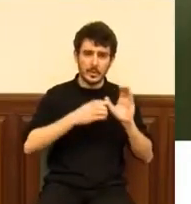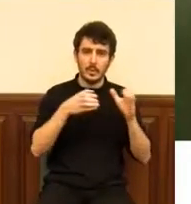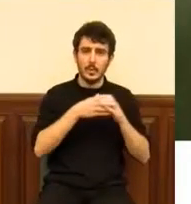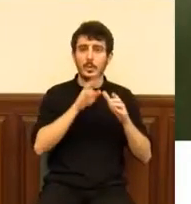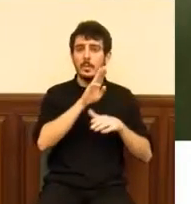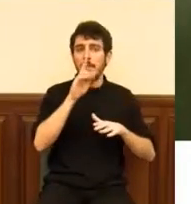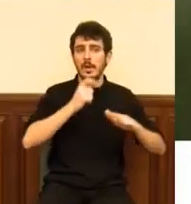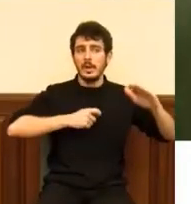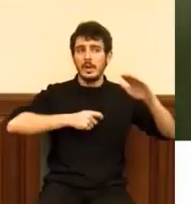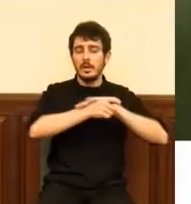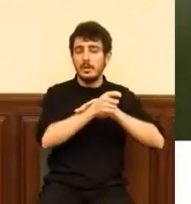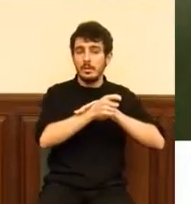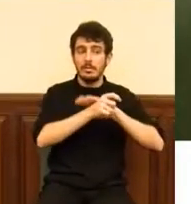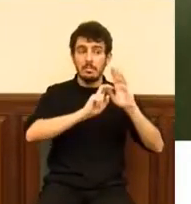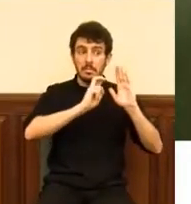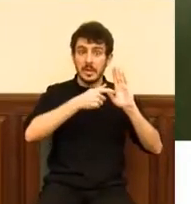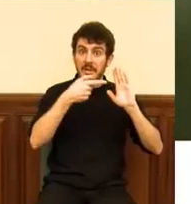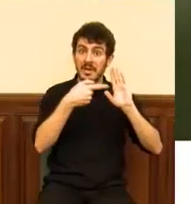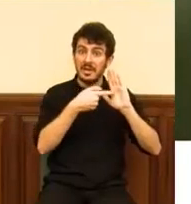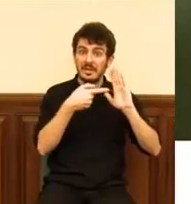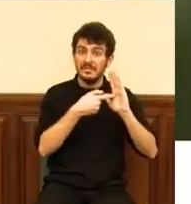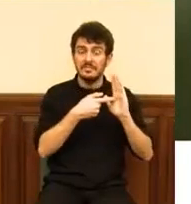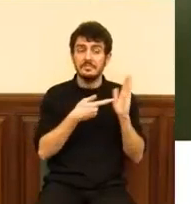Popular, pues nada, todo